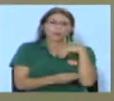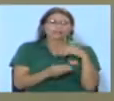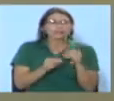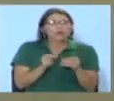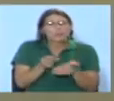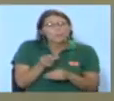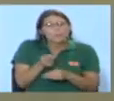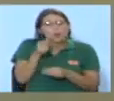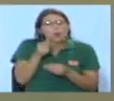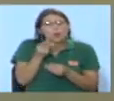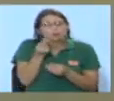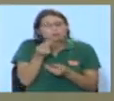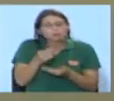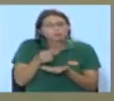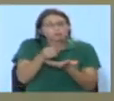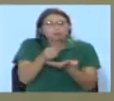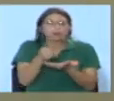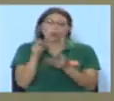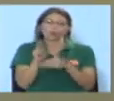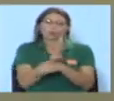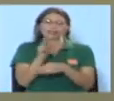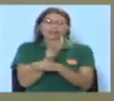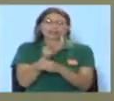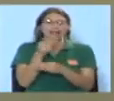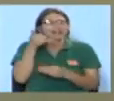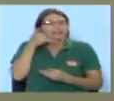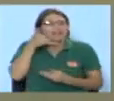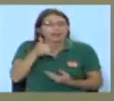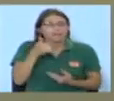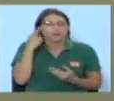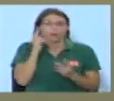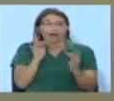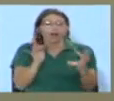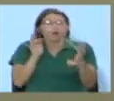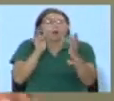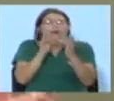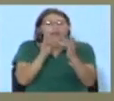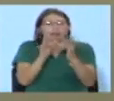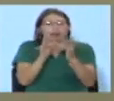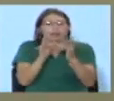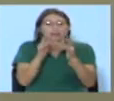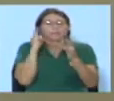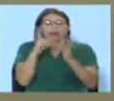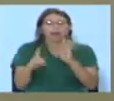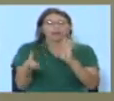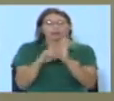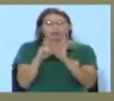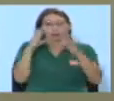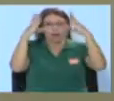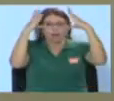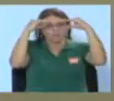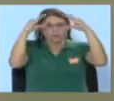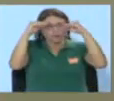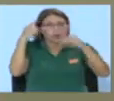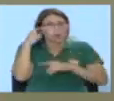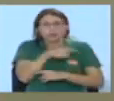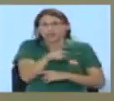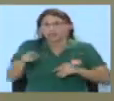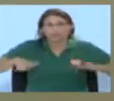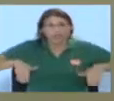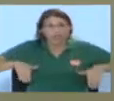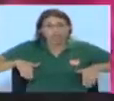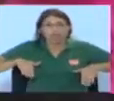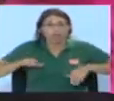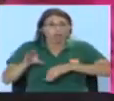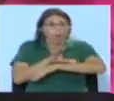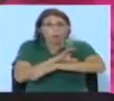su teléfono como su forma de conectarse y de obtener su derecho a la información, porque no tienen computadoras ni enlaces de banda ancha